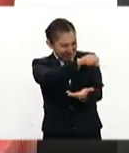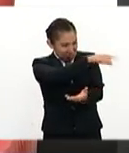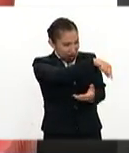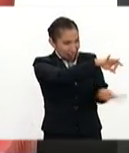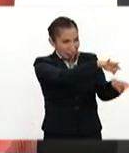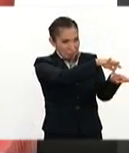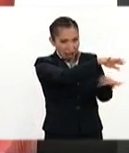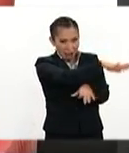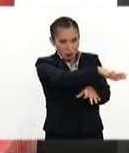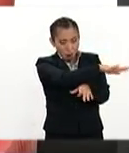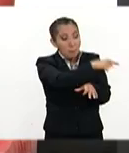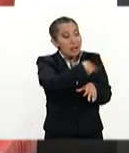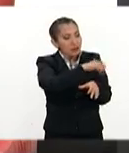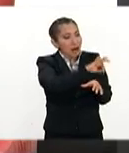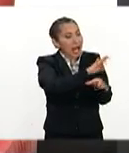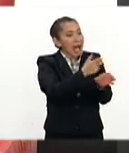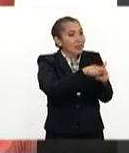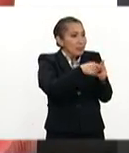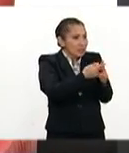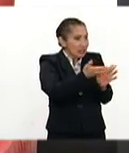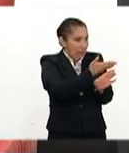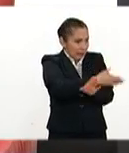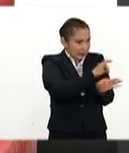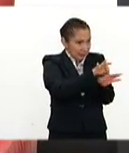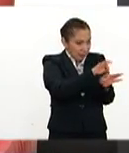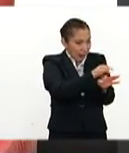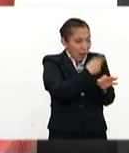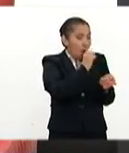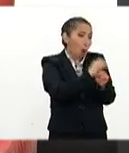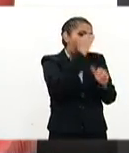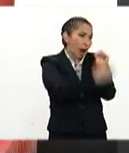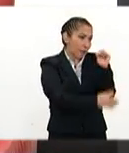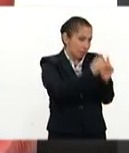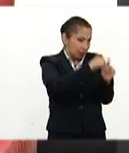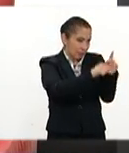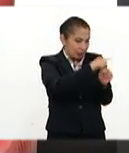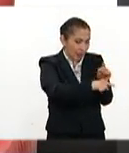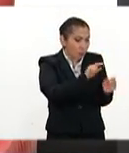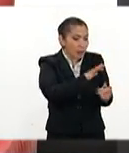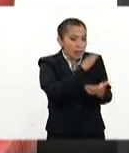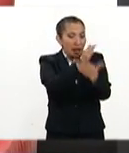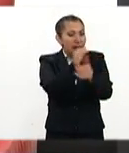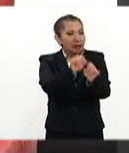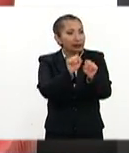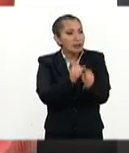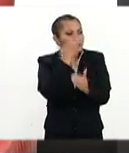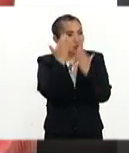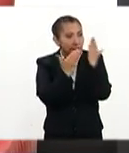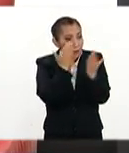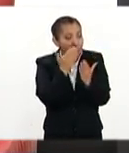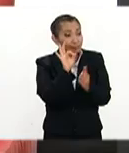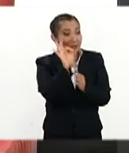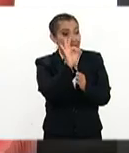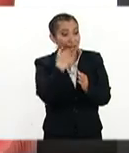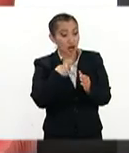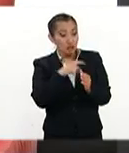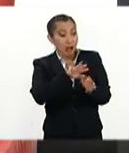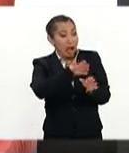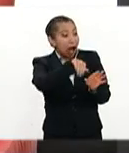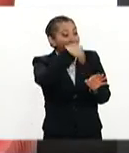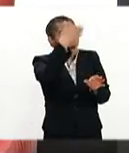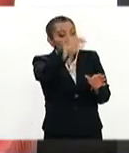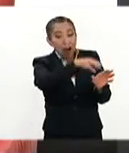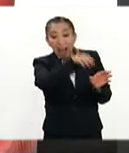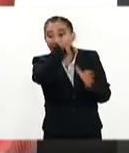construcción. De esta manera el trabajador, antes de iniciar su jornada de trabajo o terminándola, puede ir a estudiar ahí. Si los tuviéramos que llevar fuera de la